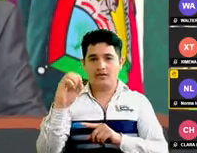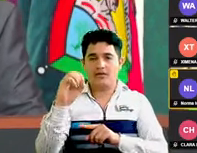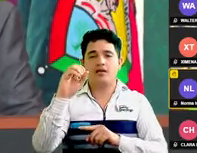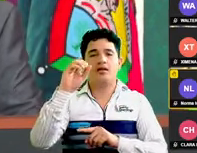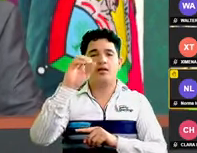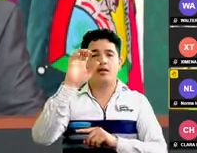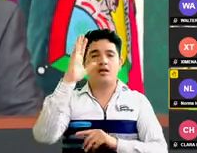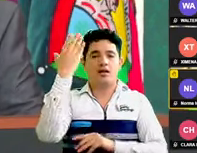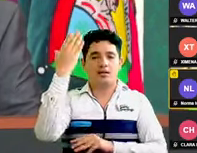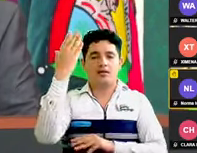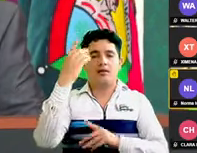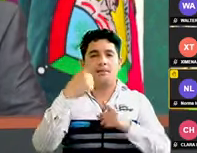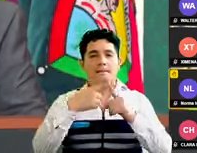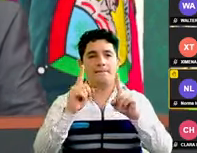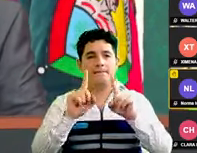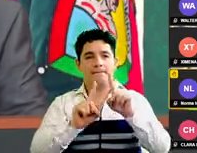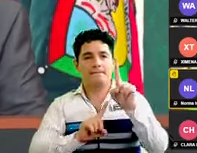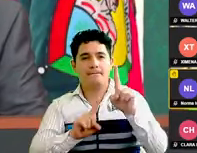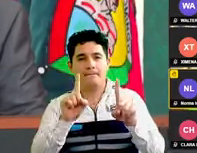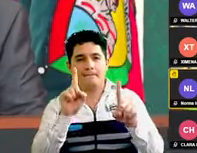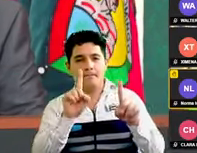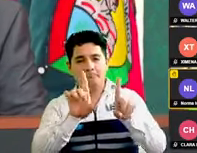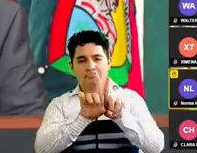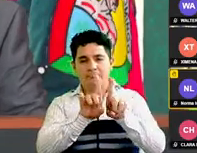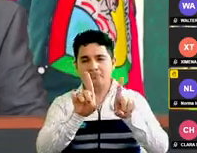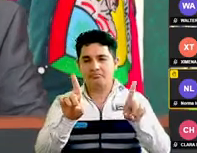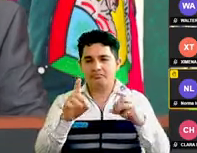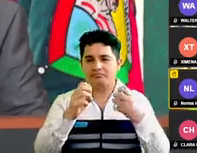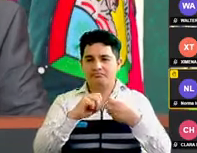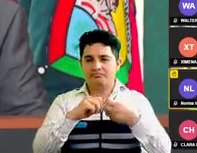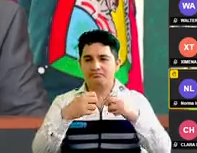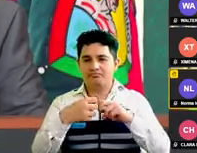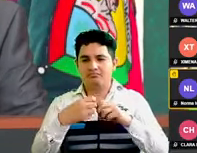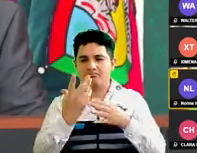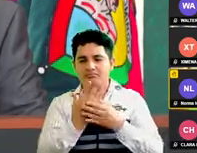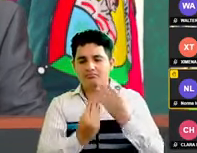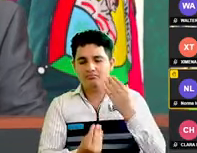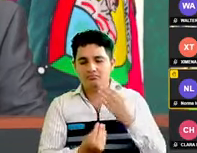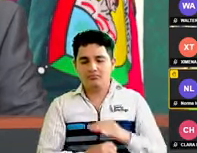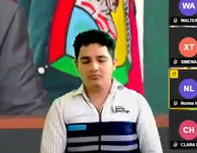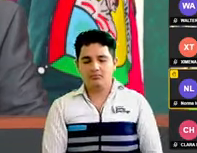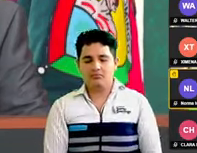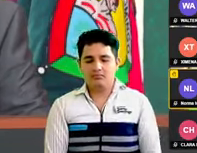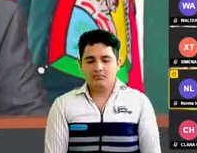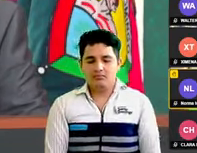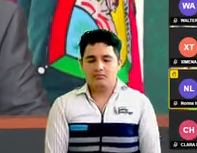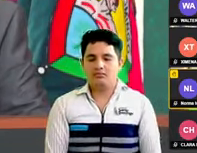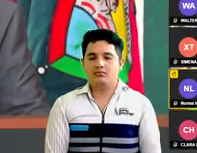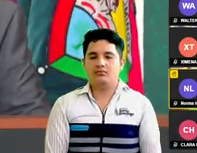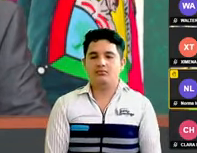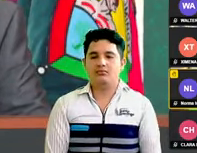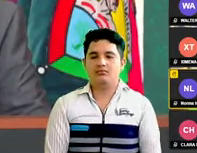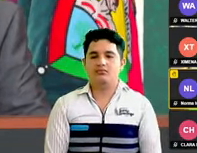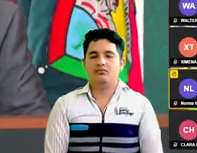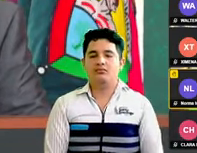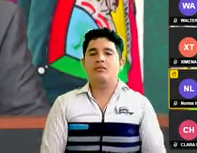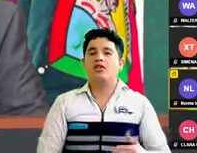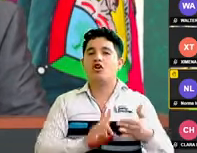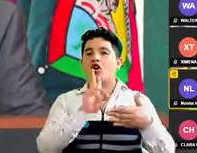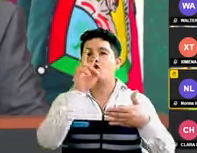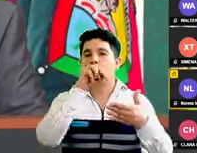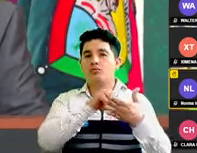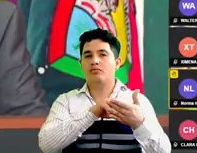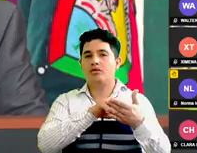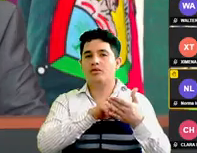trata de deslegitimar o de minimizar. El primer día había cerca de 2.000